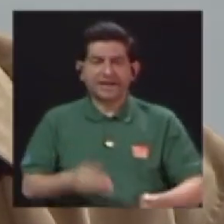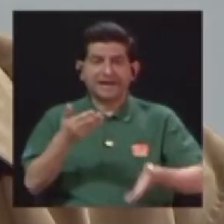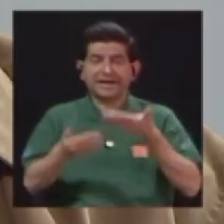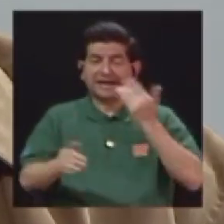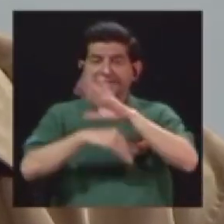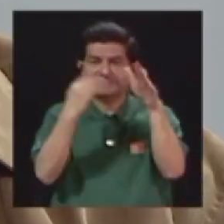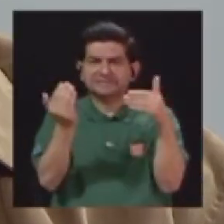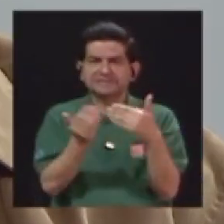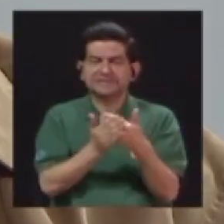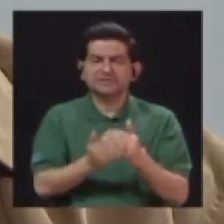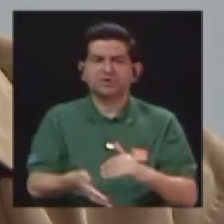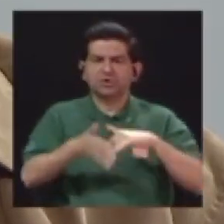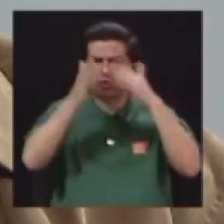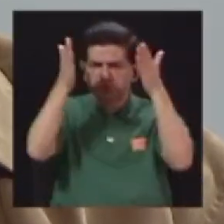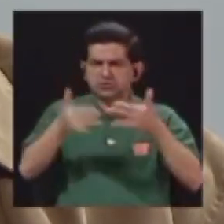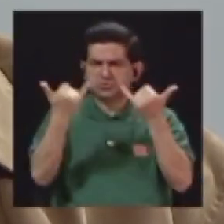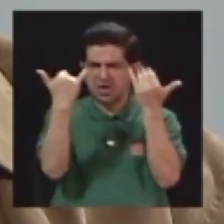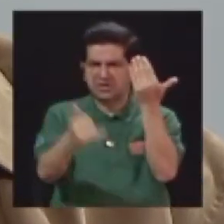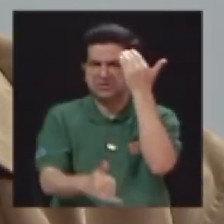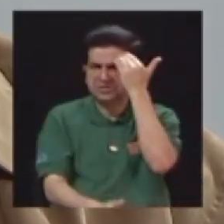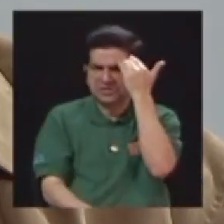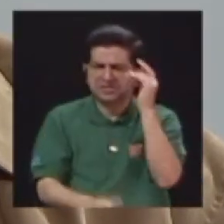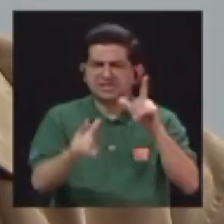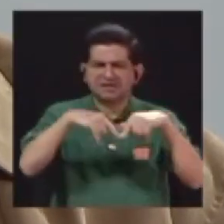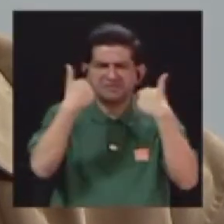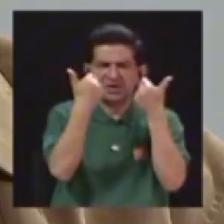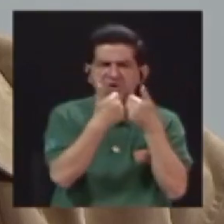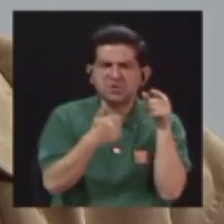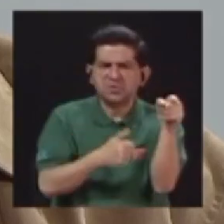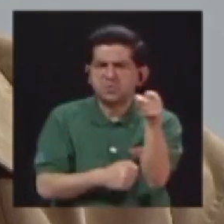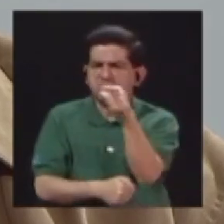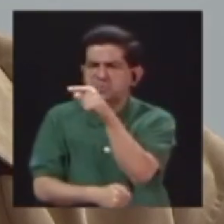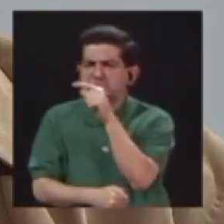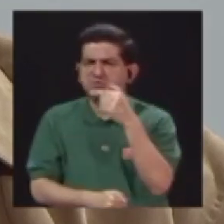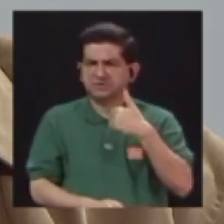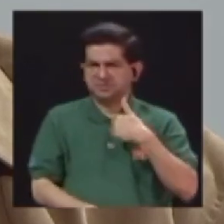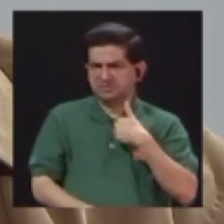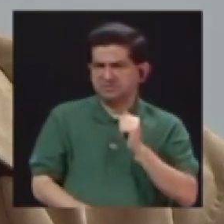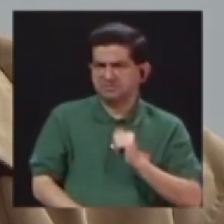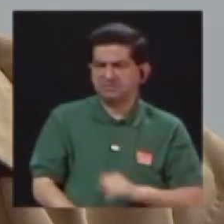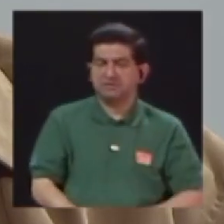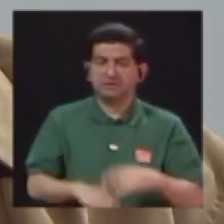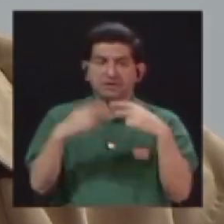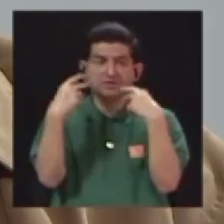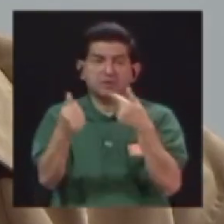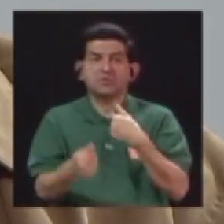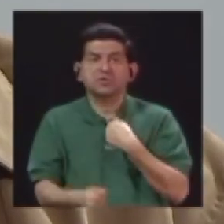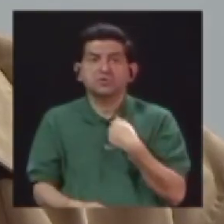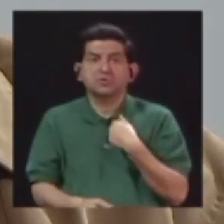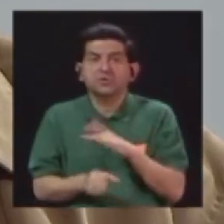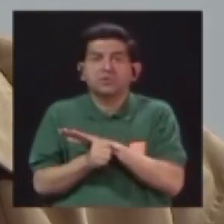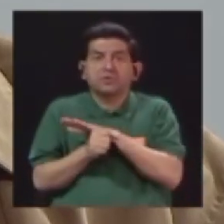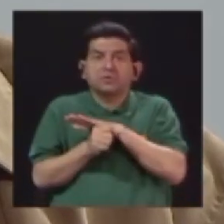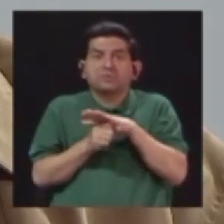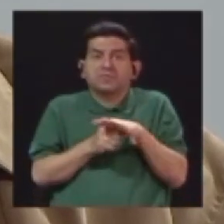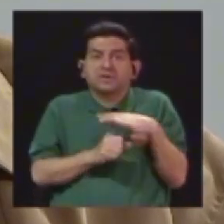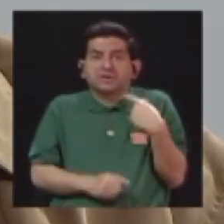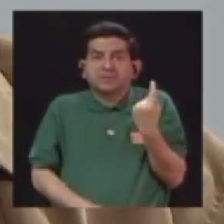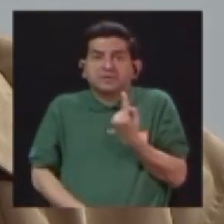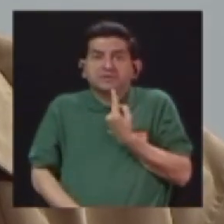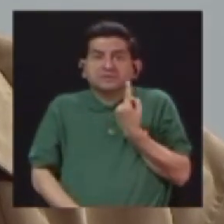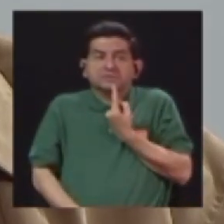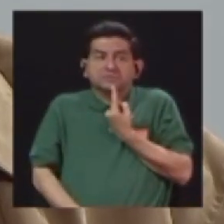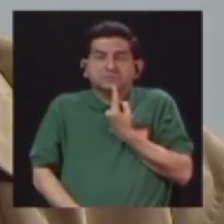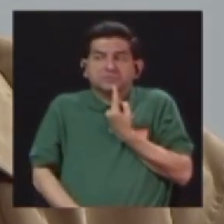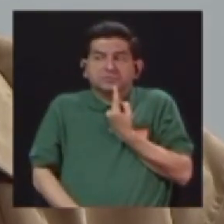prácticamente todo el resto de los alumnos ya sabían a qué grupos iban también, y entonces de pronto me encontré total y absolutamente solo en